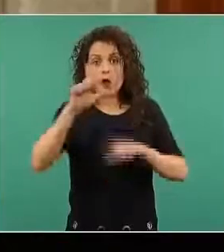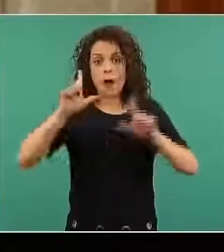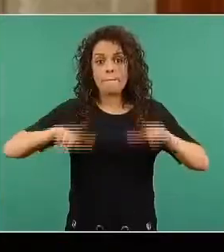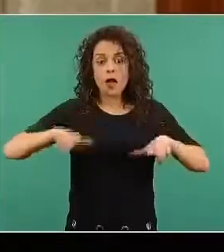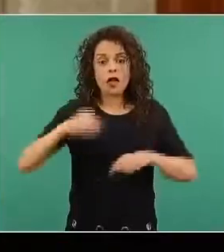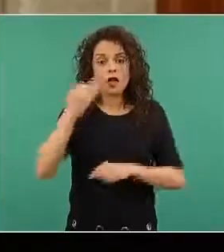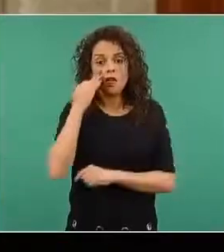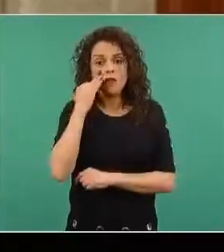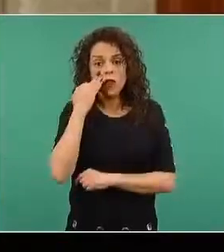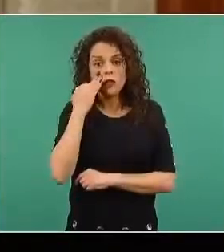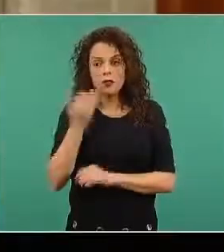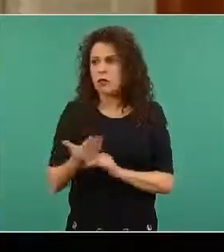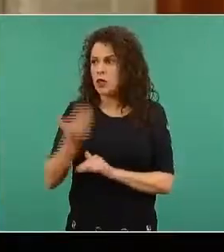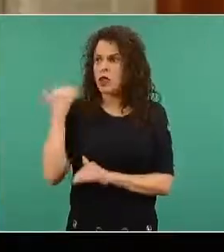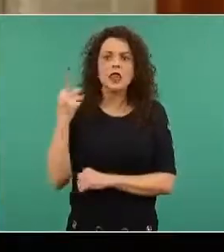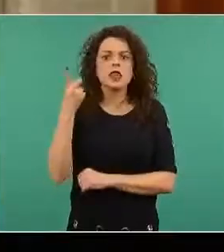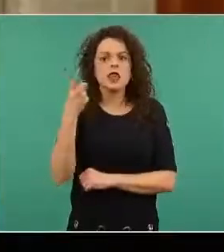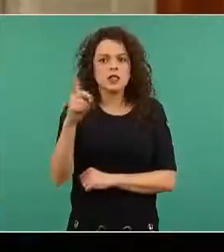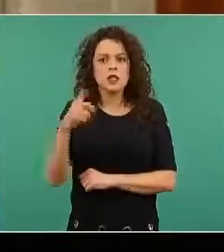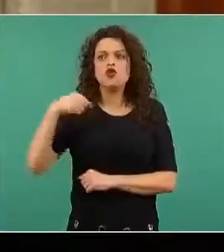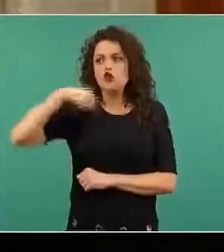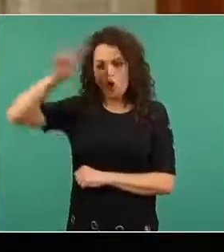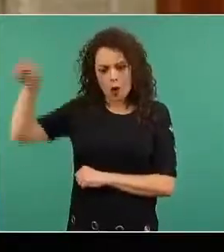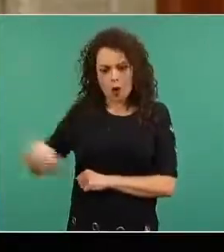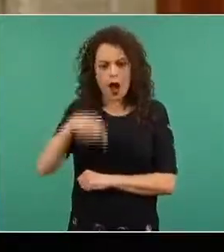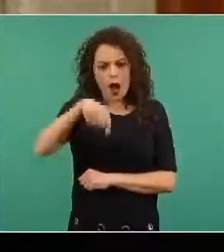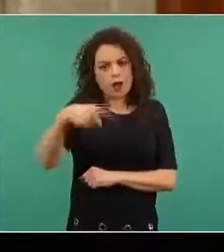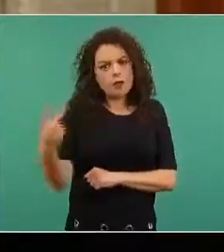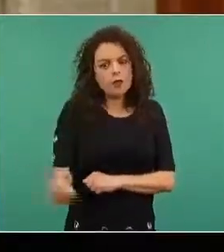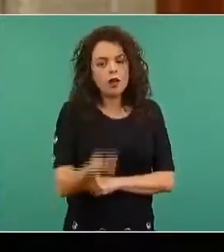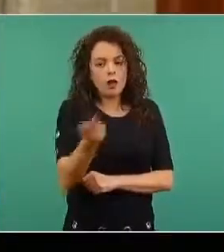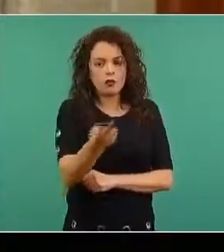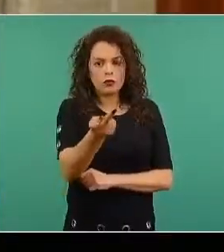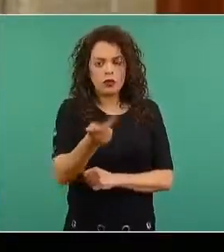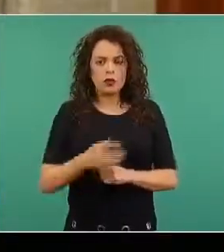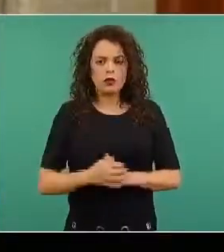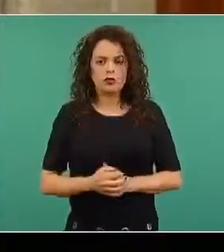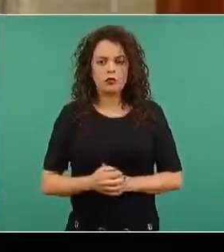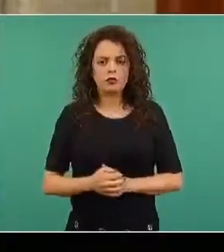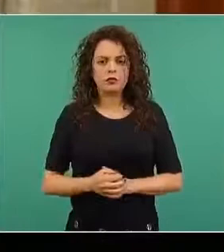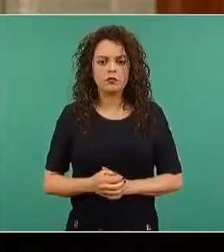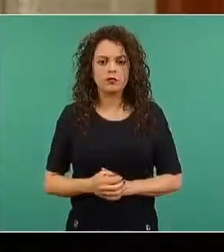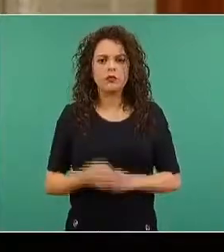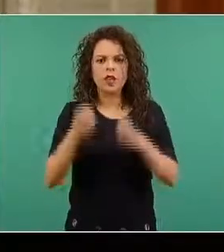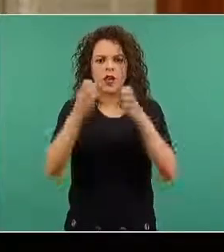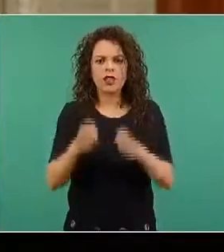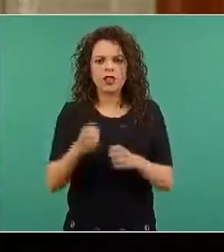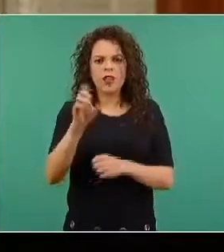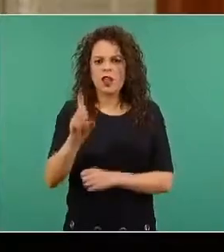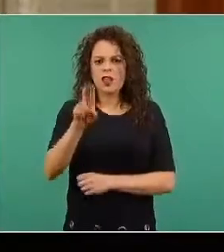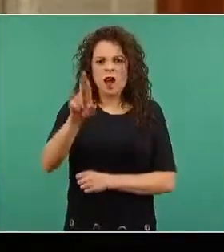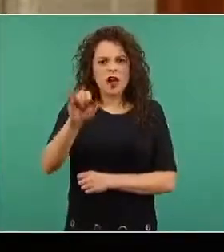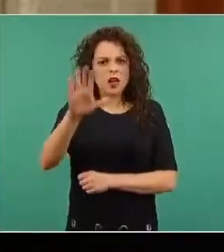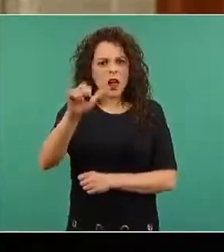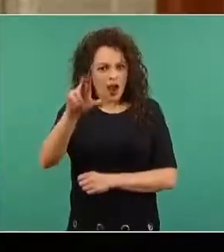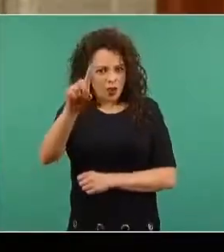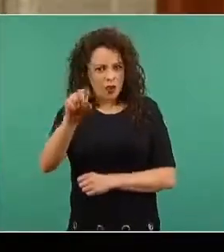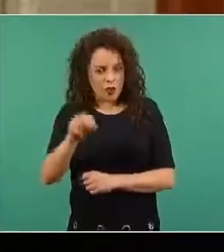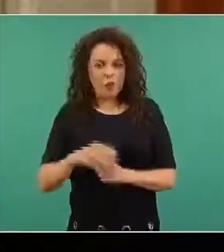Facebook. En diciembre vine a preguntarle justamente, me tocó al doctor Ricardo, y